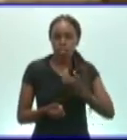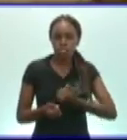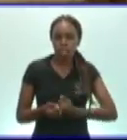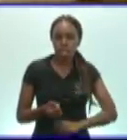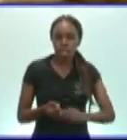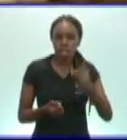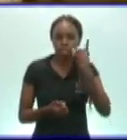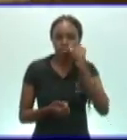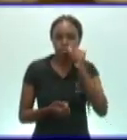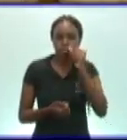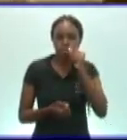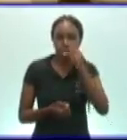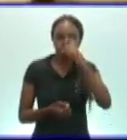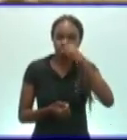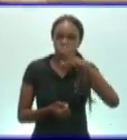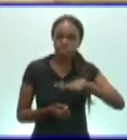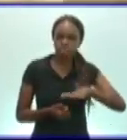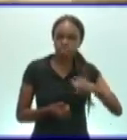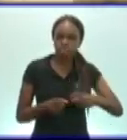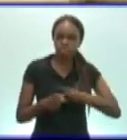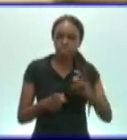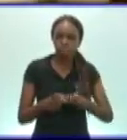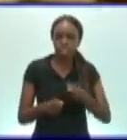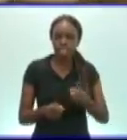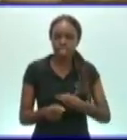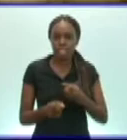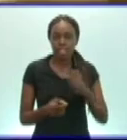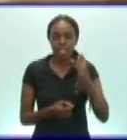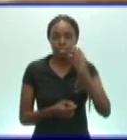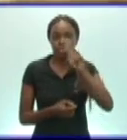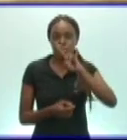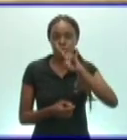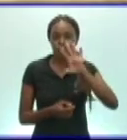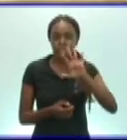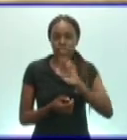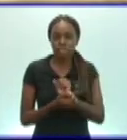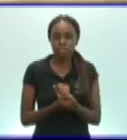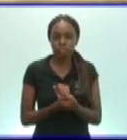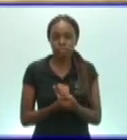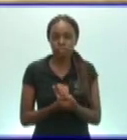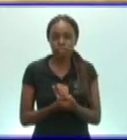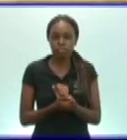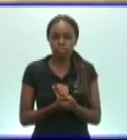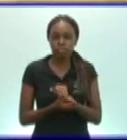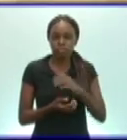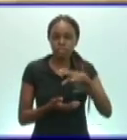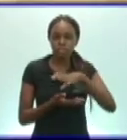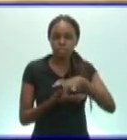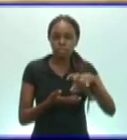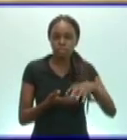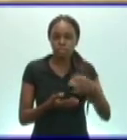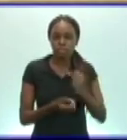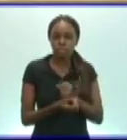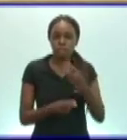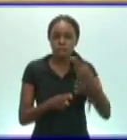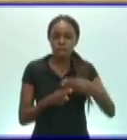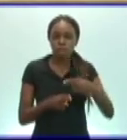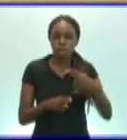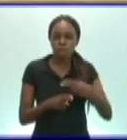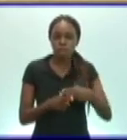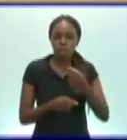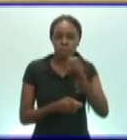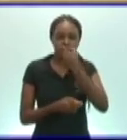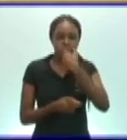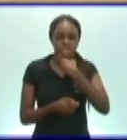Francisco, combatiente de la guerra del 95 y a quien en Palmasoriano todos le conocían como Manuel de